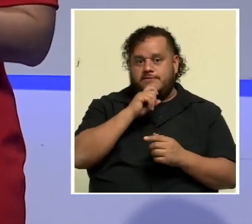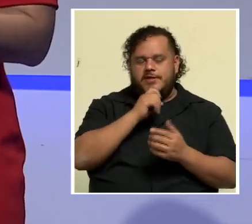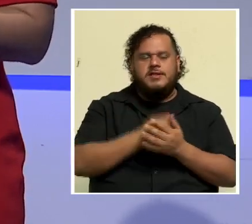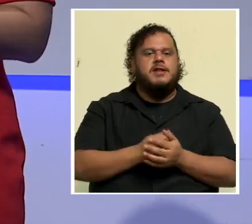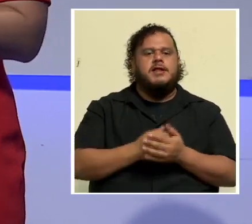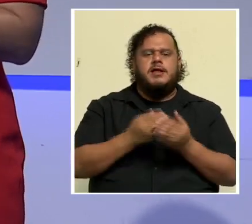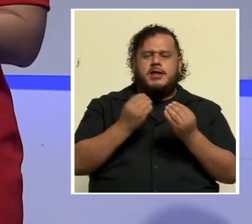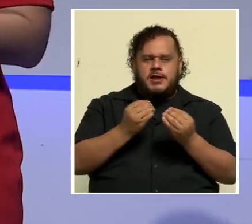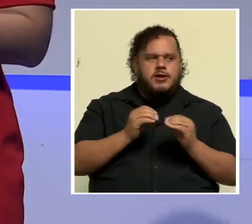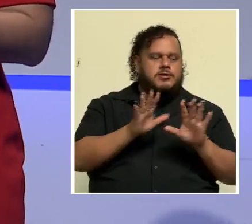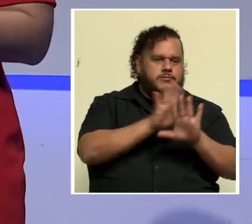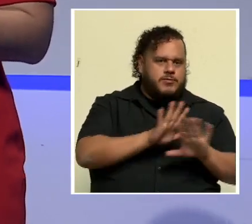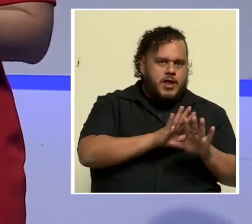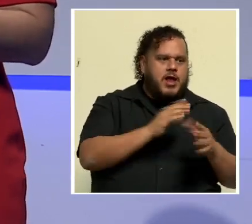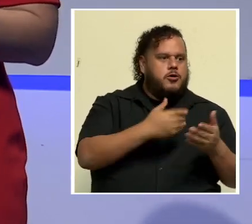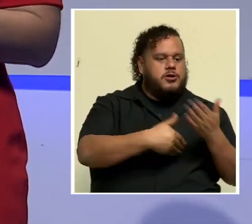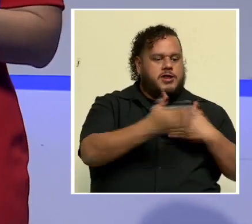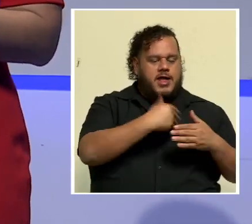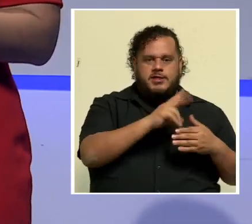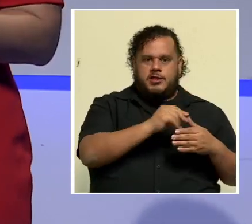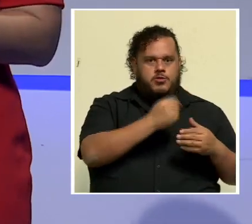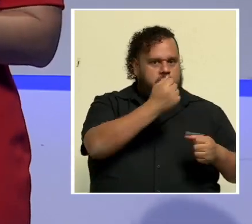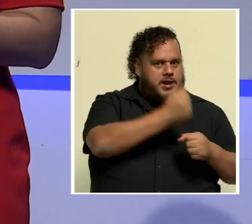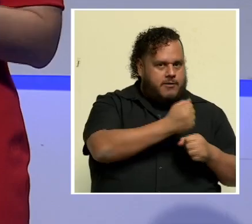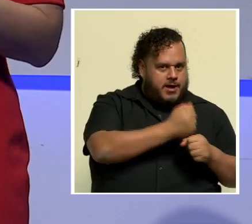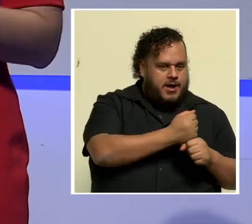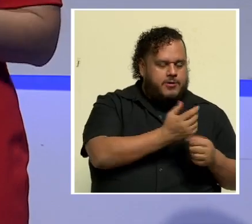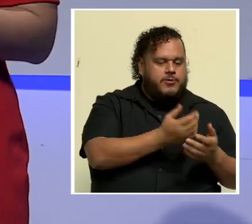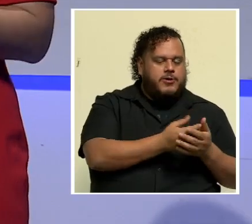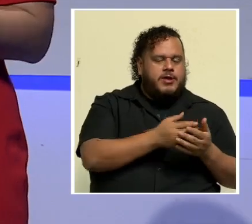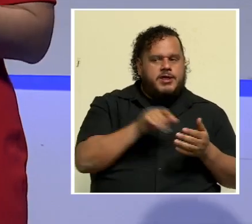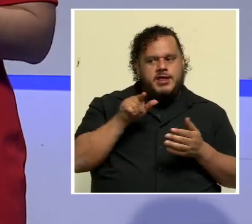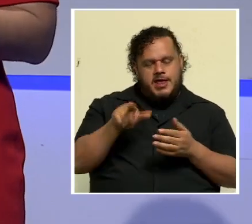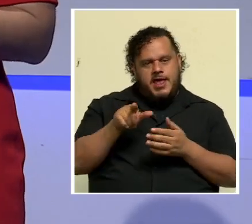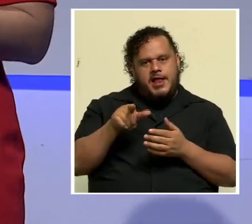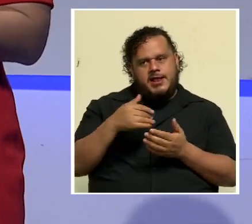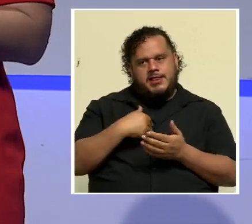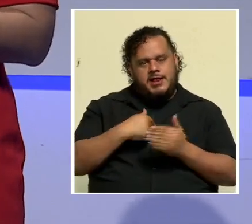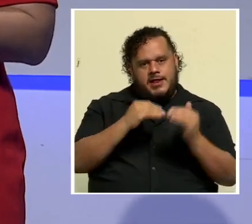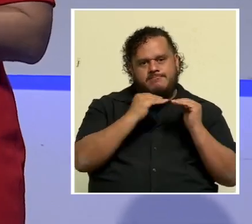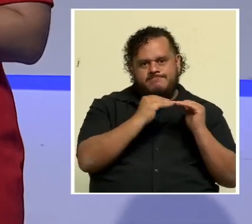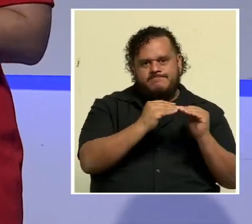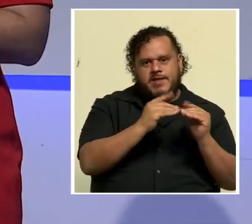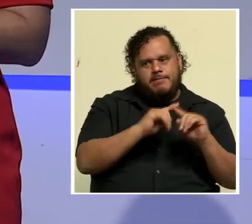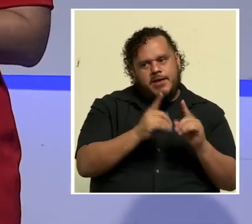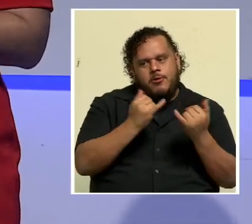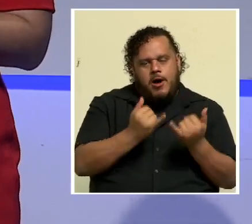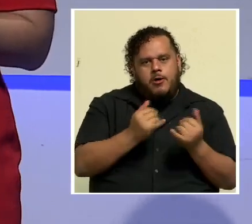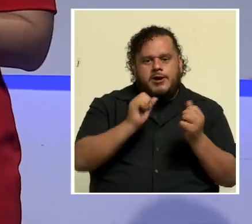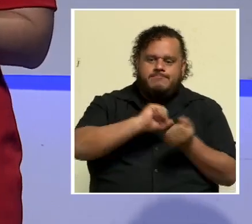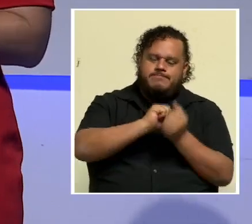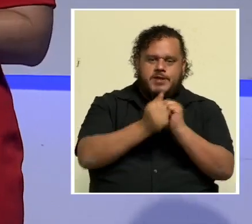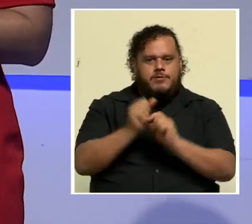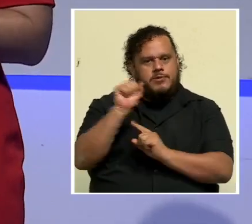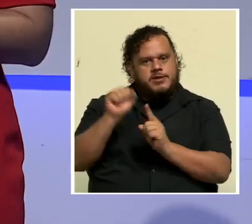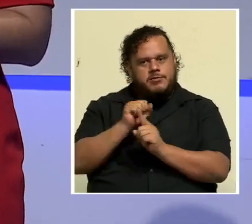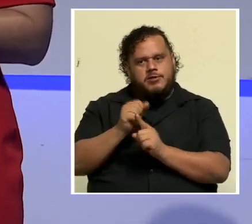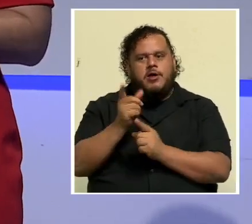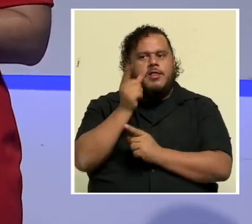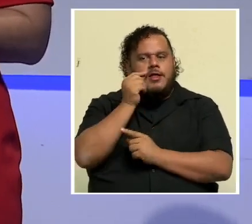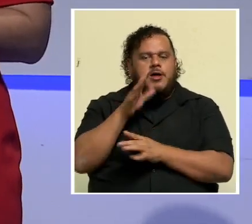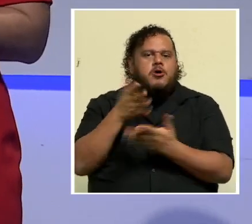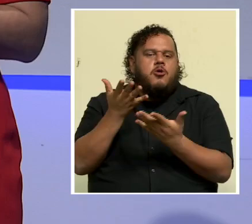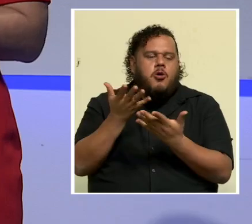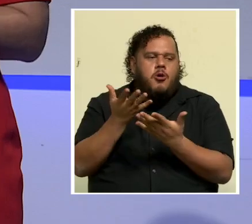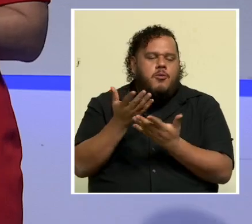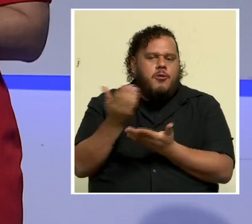quedaron desempleados o tuvieron que retirarse, como en el caso de él, que tenía esa estabilidad y ahora tiene que ver cómo pulsea o